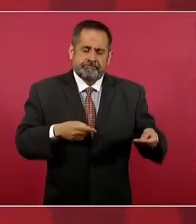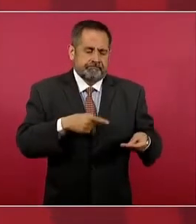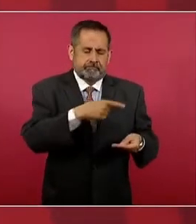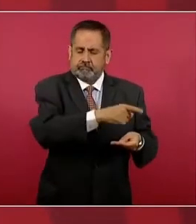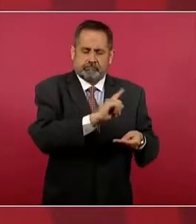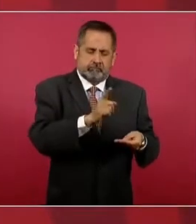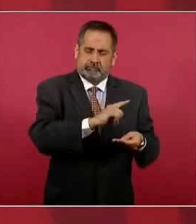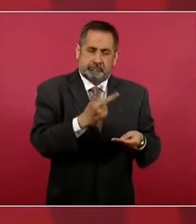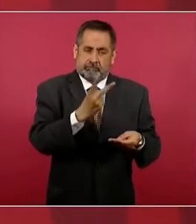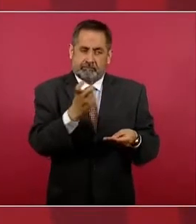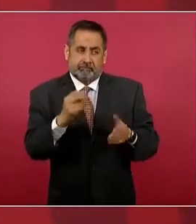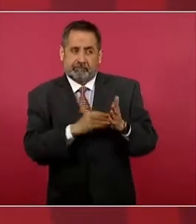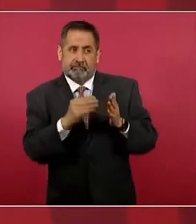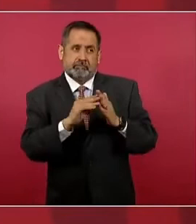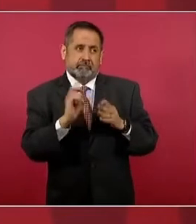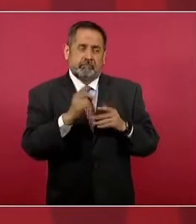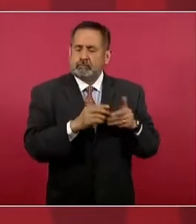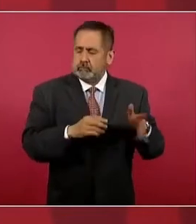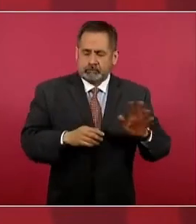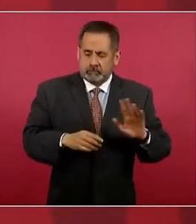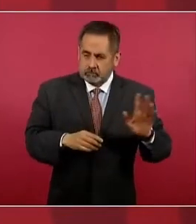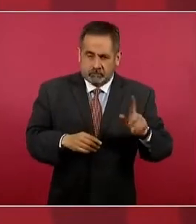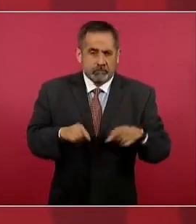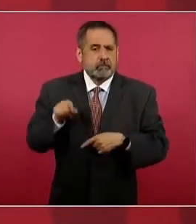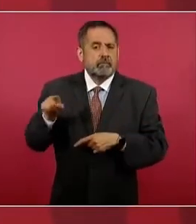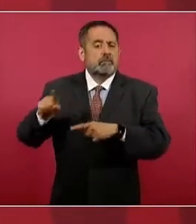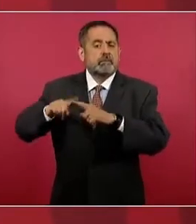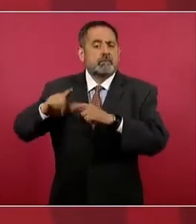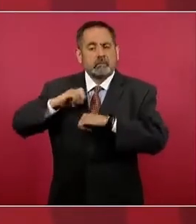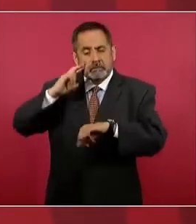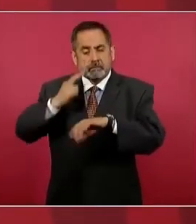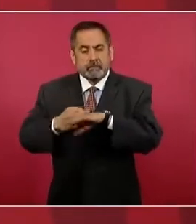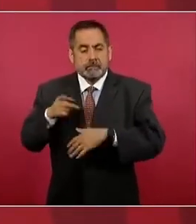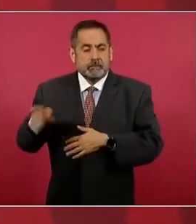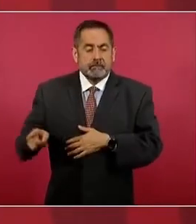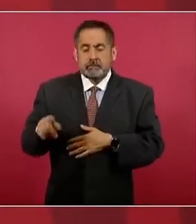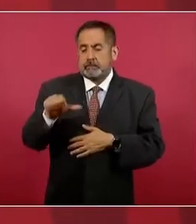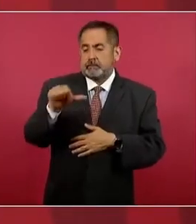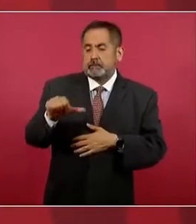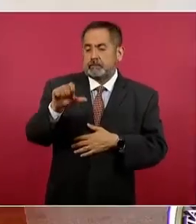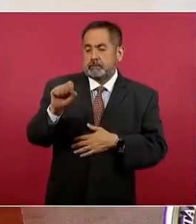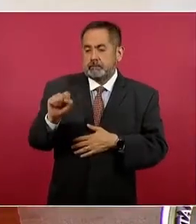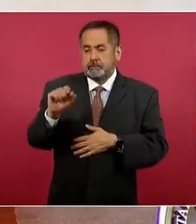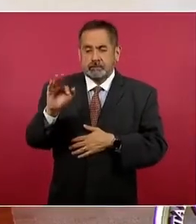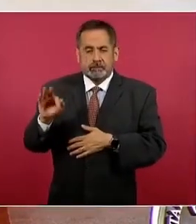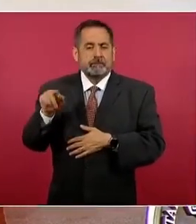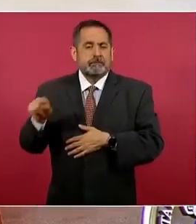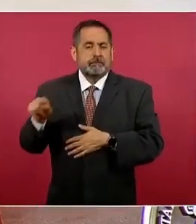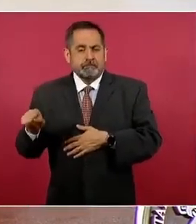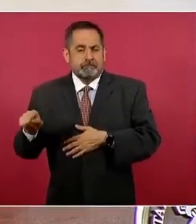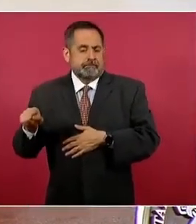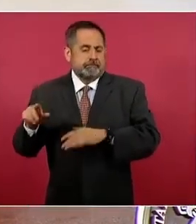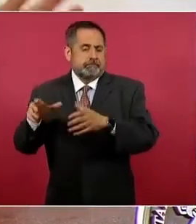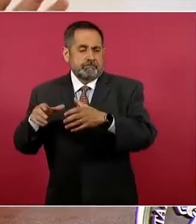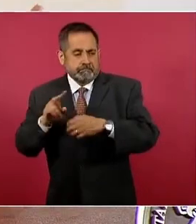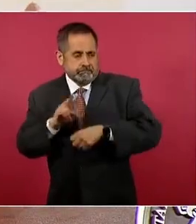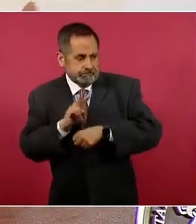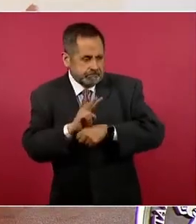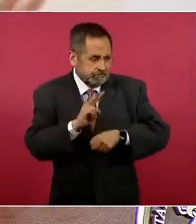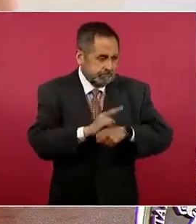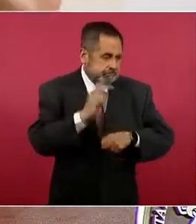de la Auditoría Superior de la Nación, de la Federación.